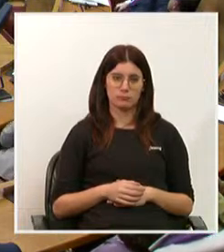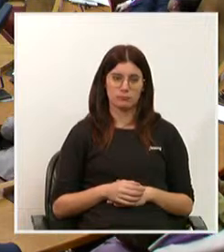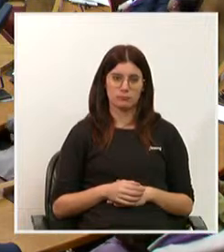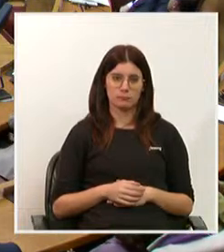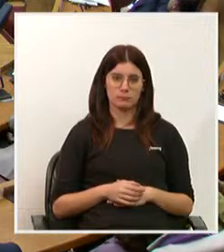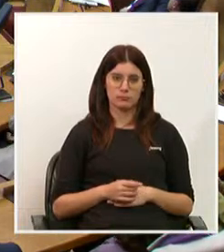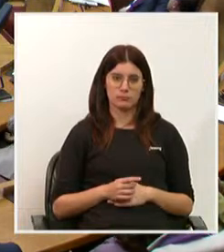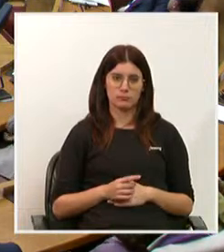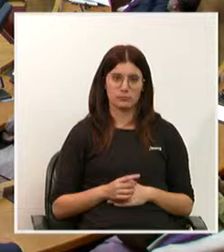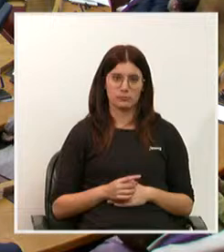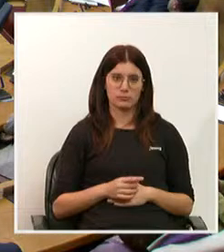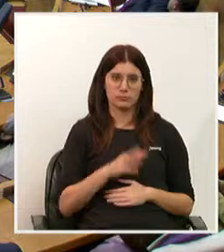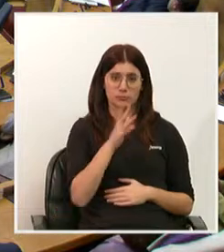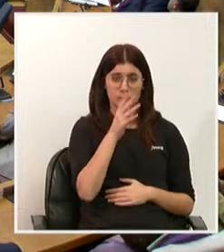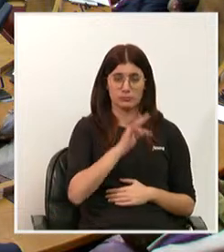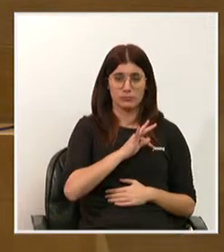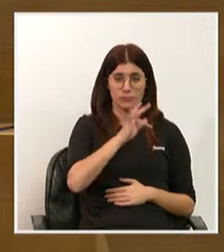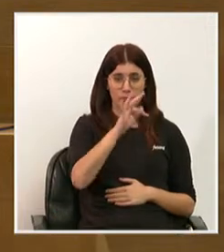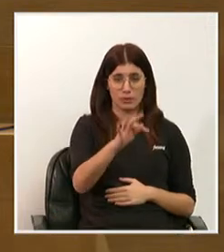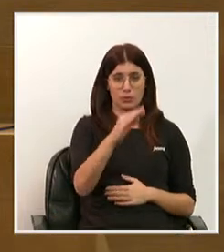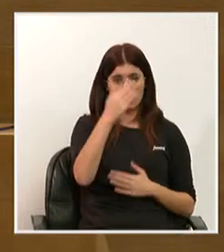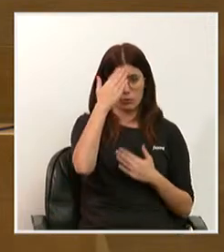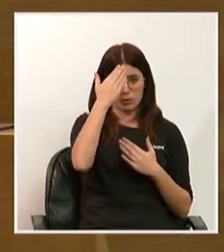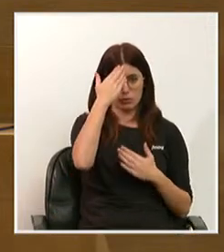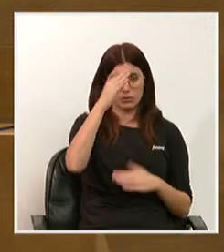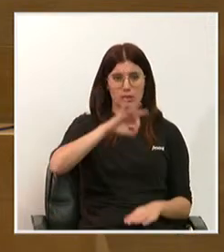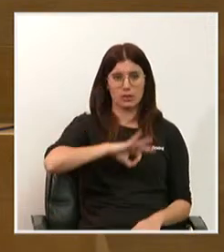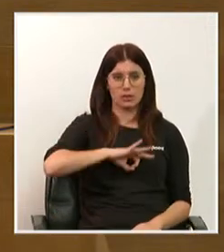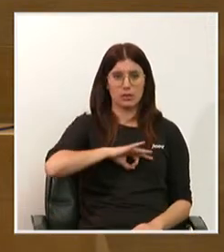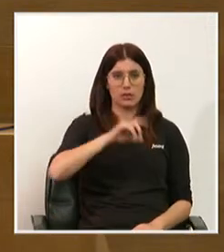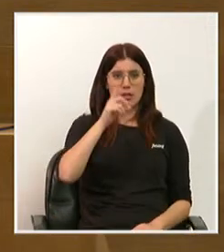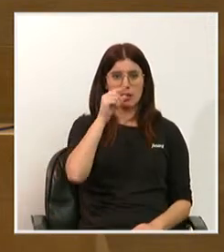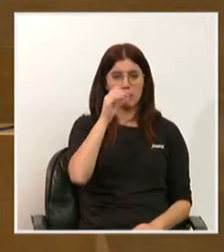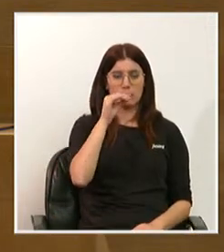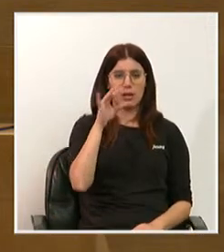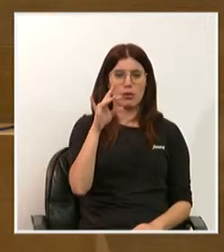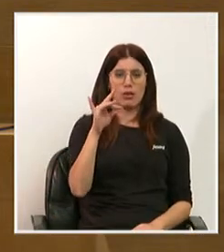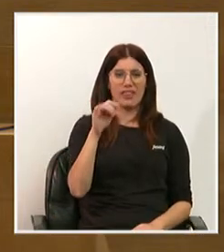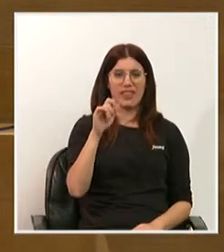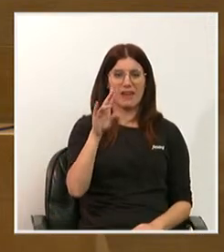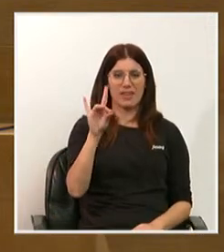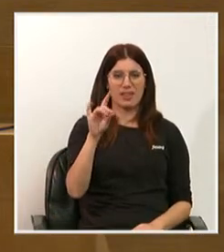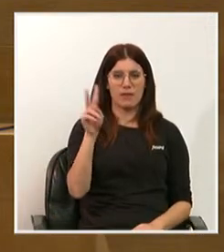gracias tiene la palabra el ilustre diputado David Bernardo